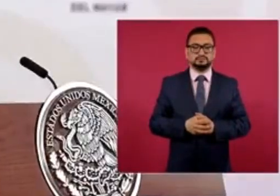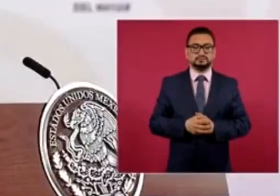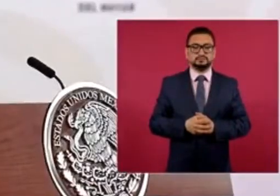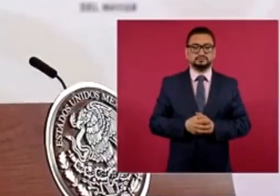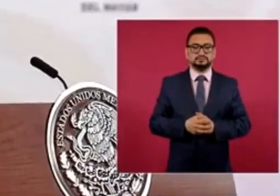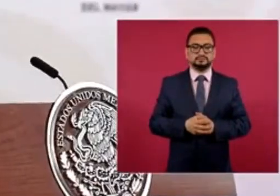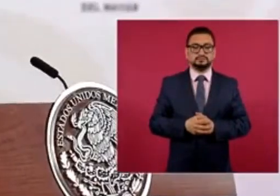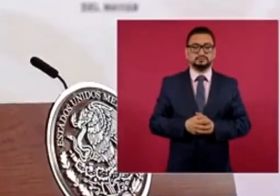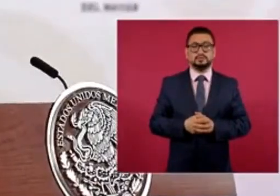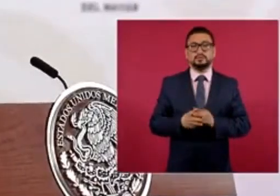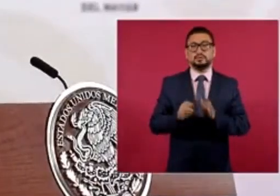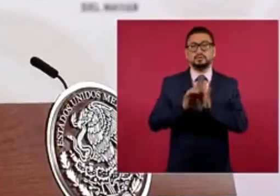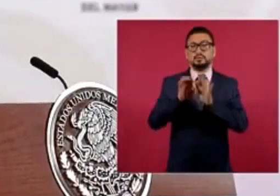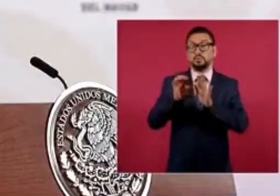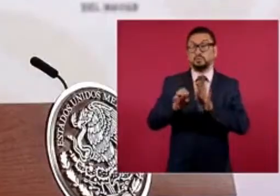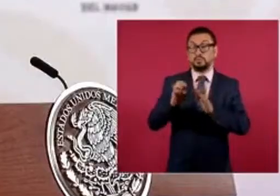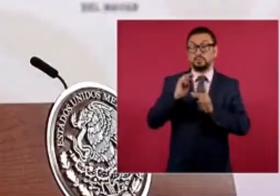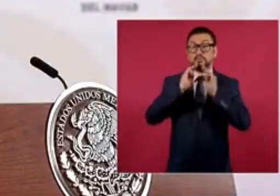someterse